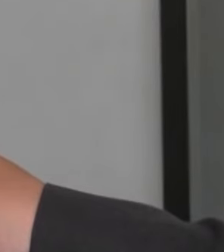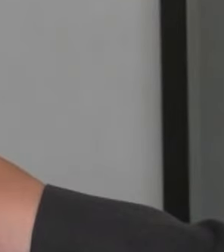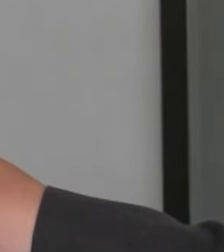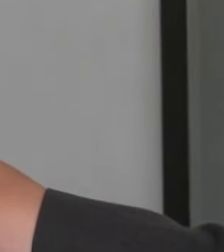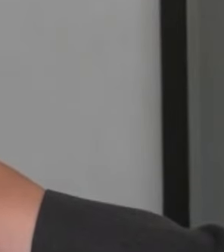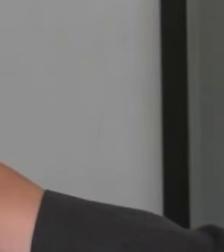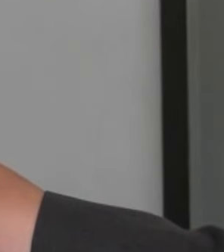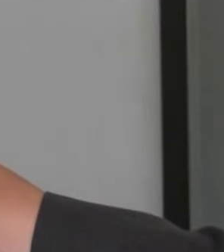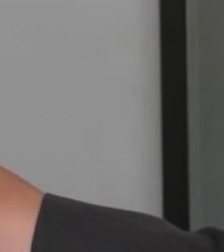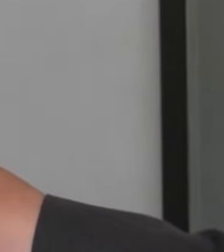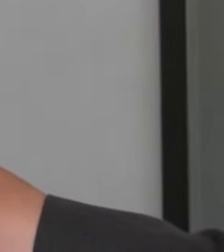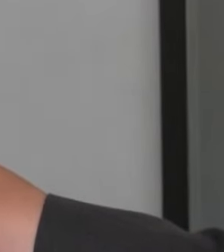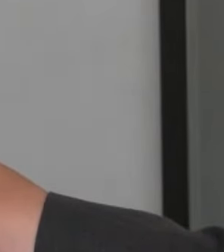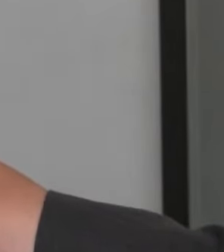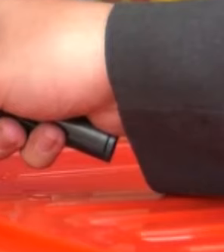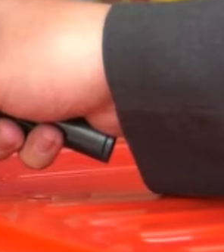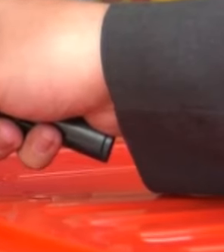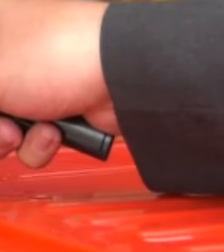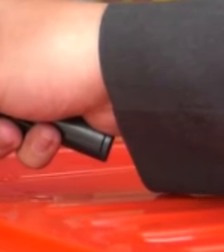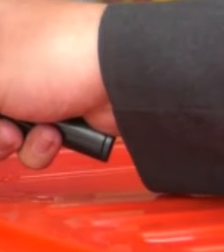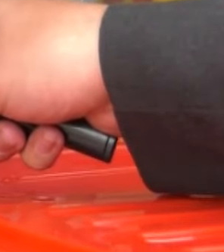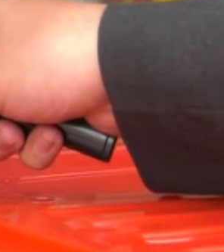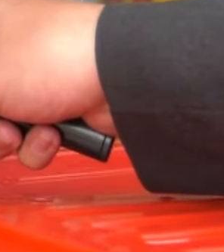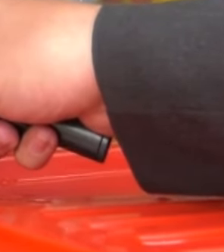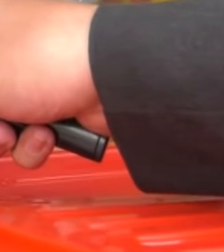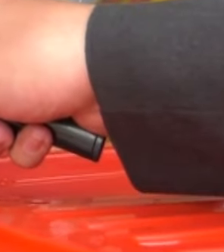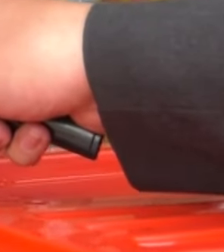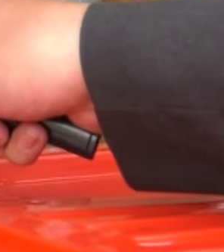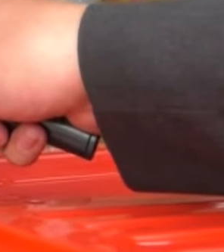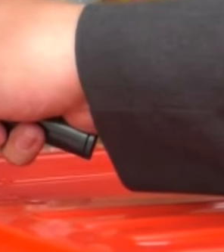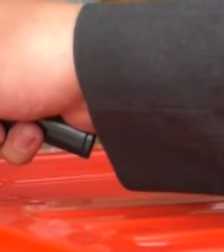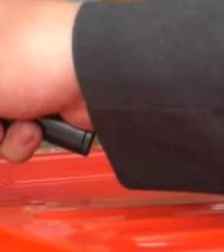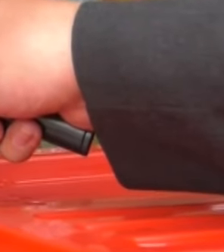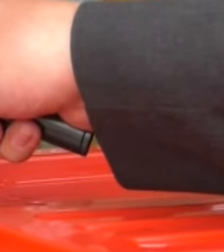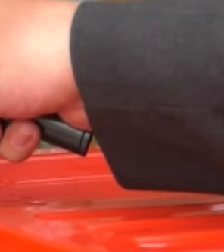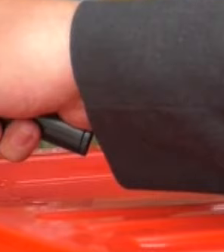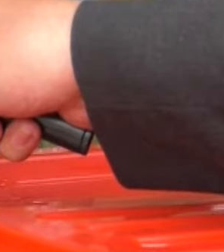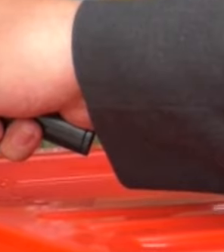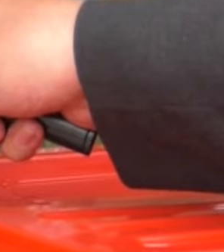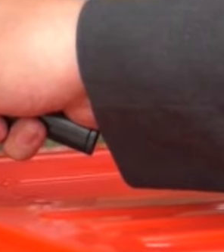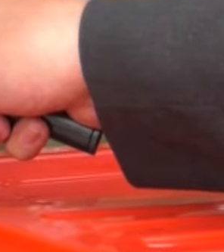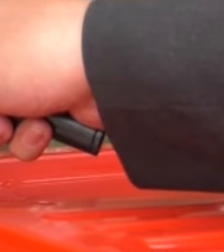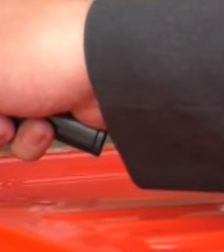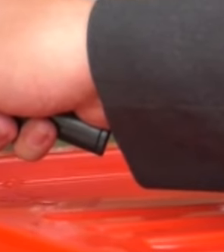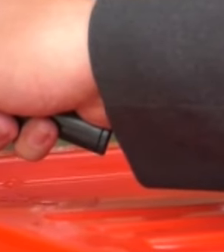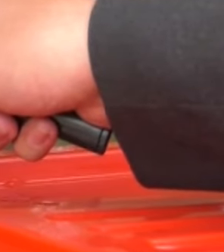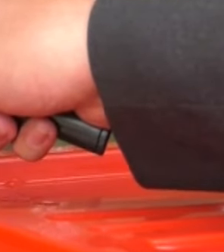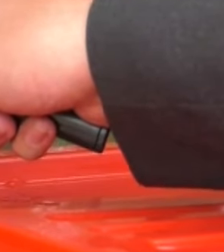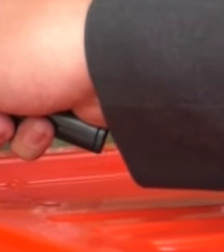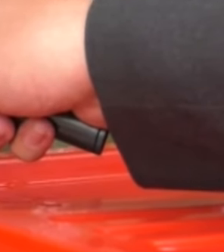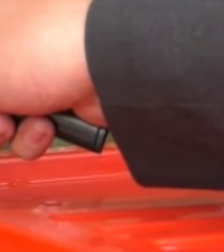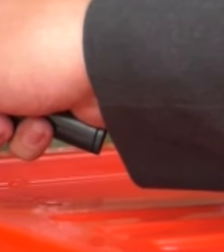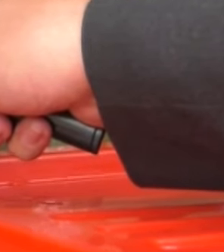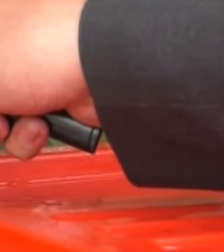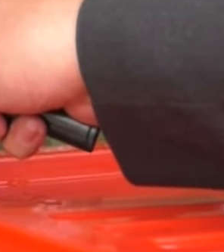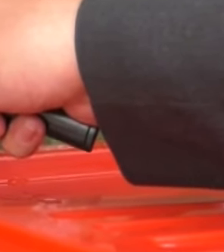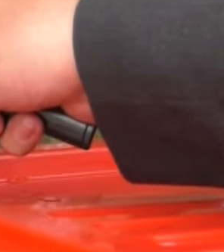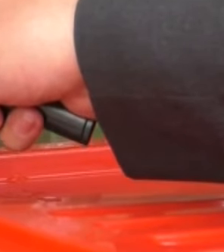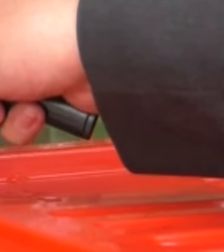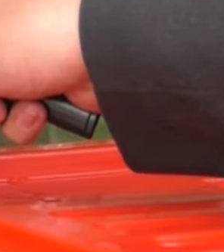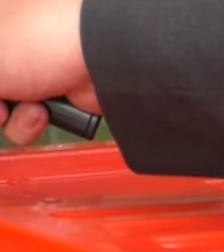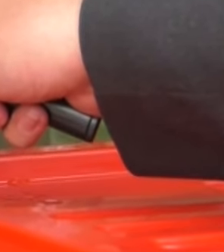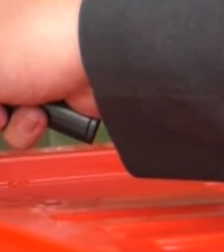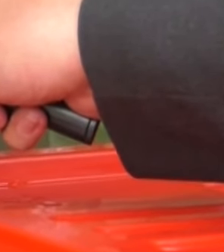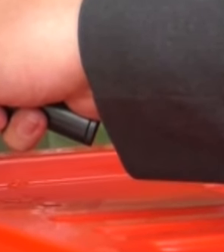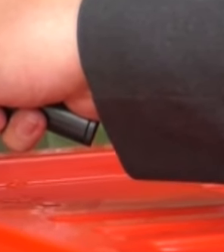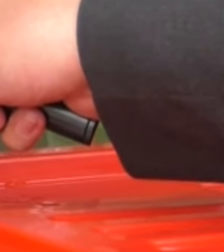mañana será después de la restricción. Pues la verdad es tenaz, toca esperar a ver y concientizarnos, ¿no?, de que no debemos de gastar el agua, porque